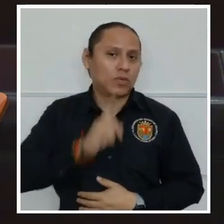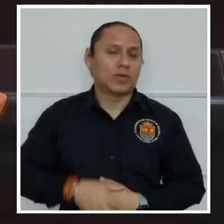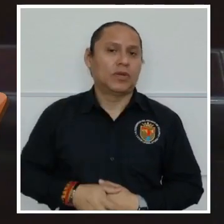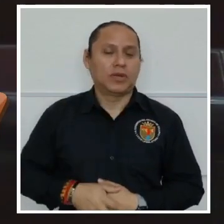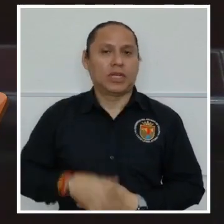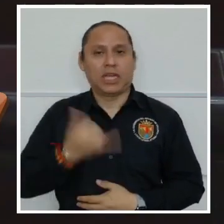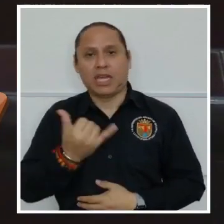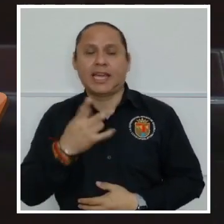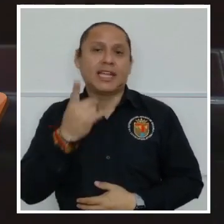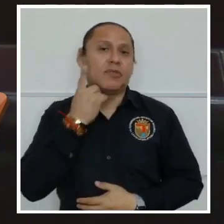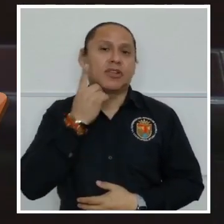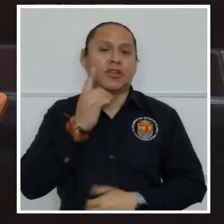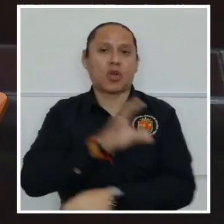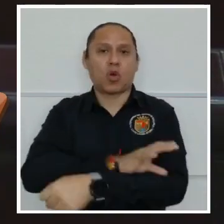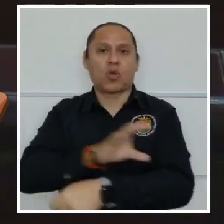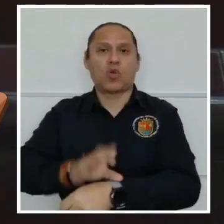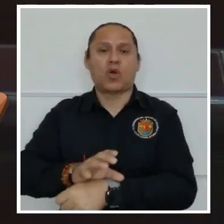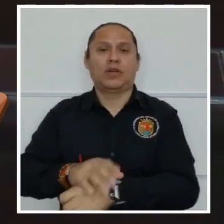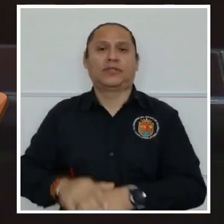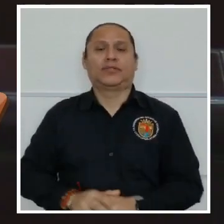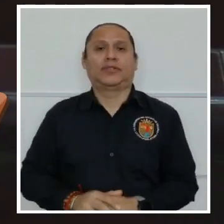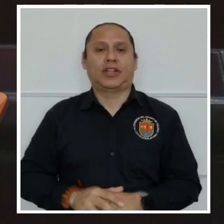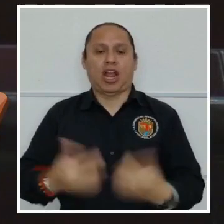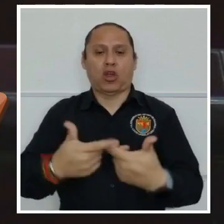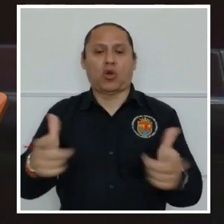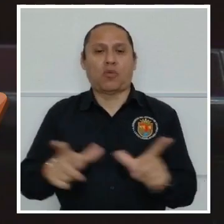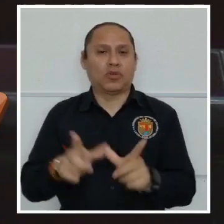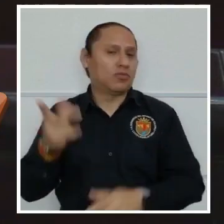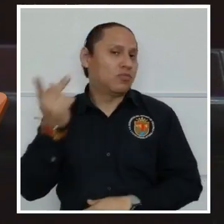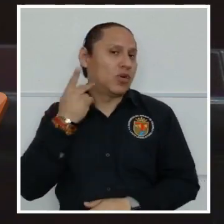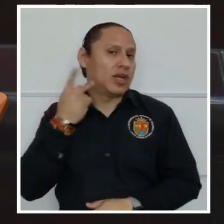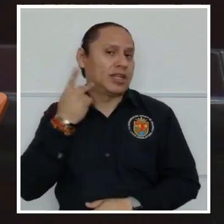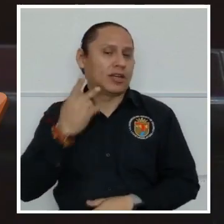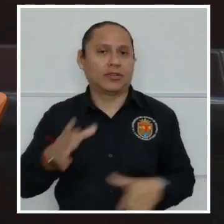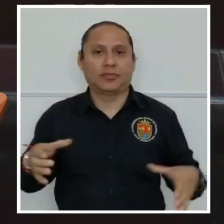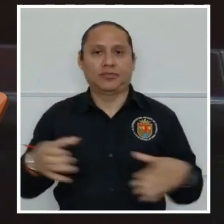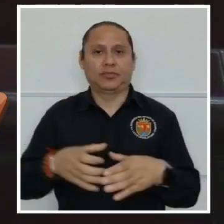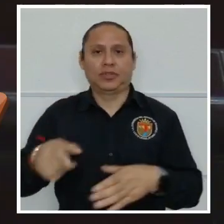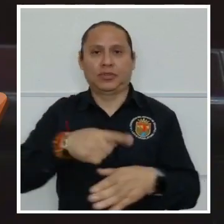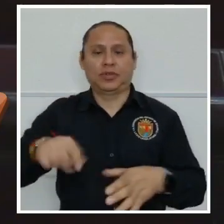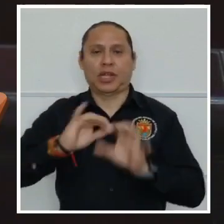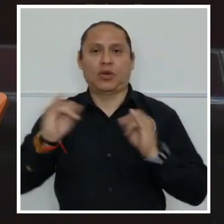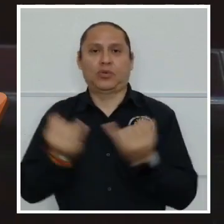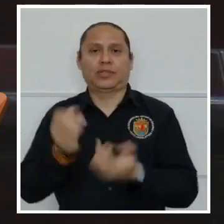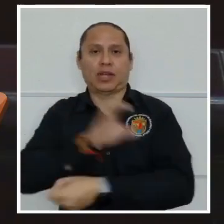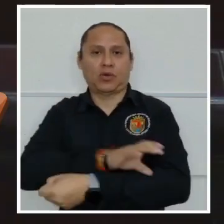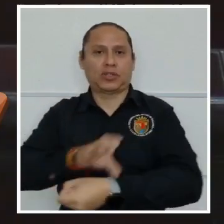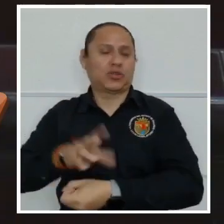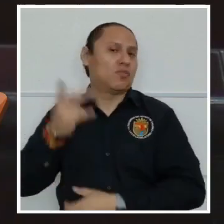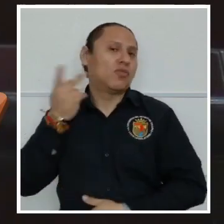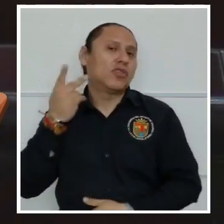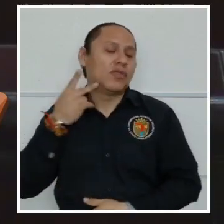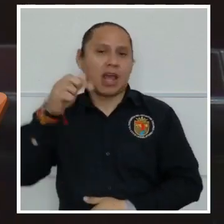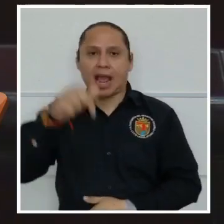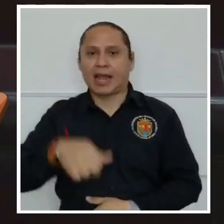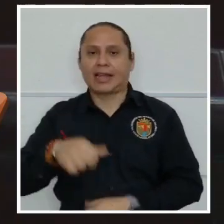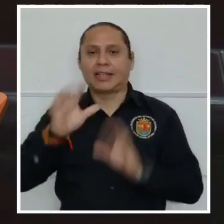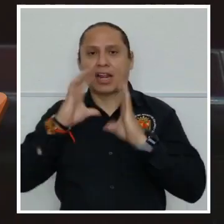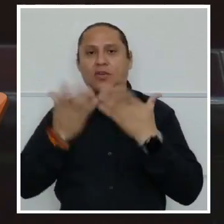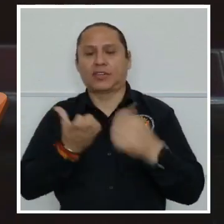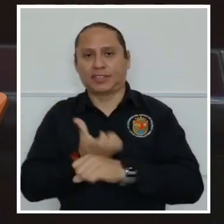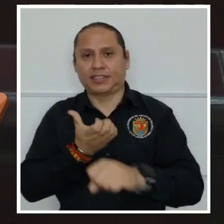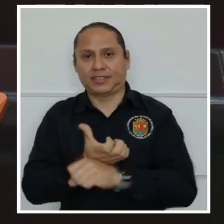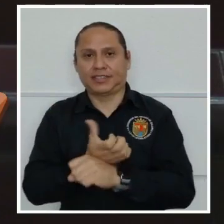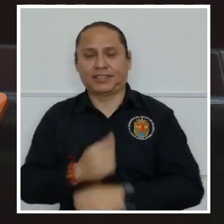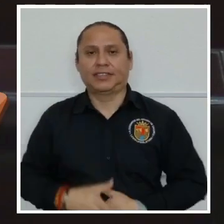por la diputada y diputados coordinadores de los grupos parlamentarios e integrantes de la Junta de Coordinación Política de este Poder